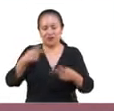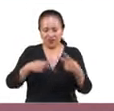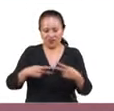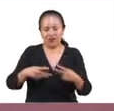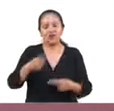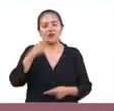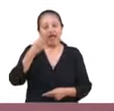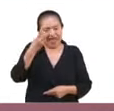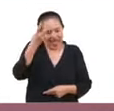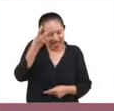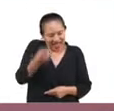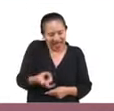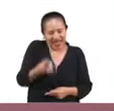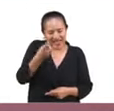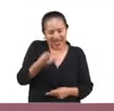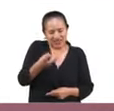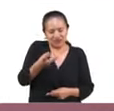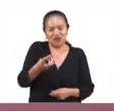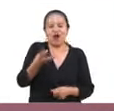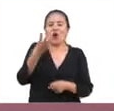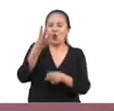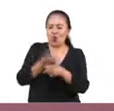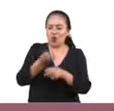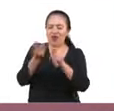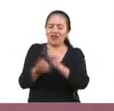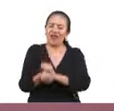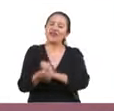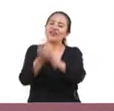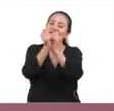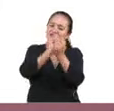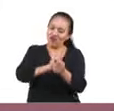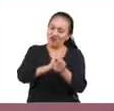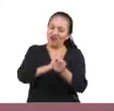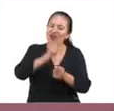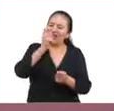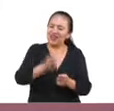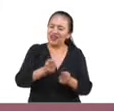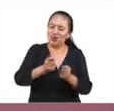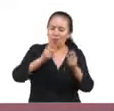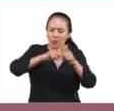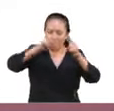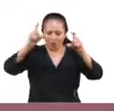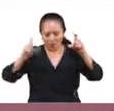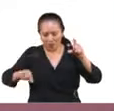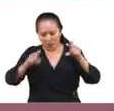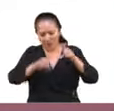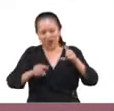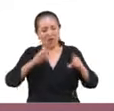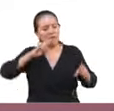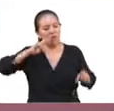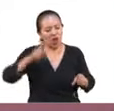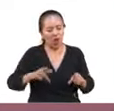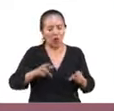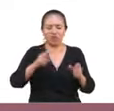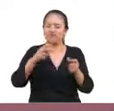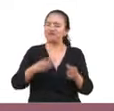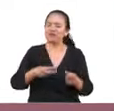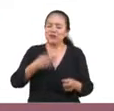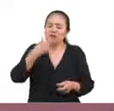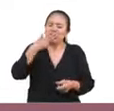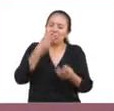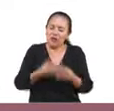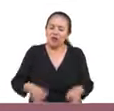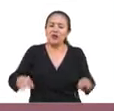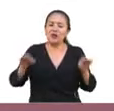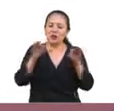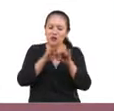misma senda que persigue la Cuarta Transformación, crear un país con valores más firmes, con amor por nuestra tierra, pero